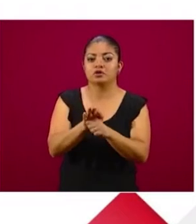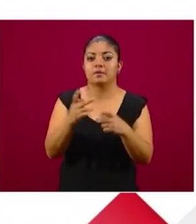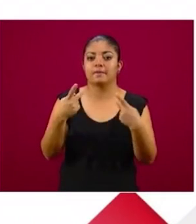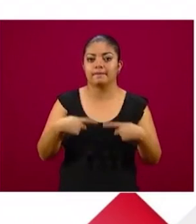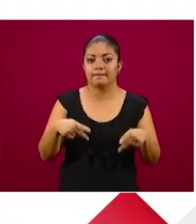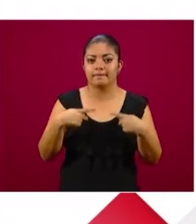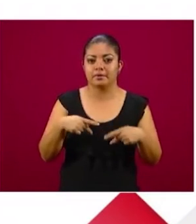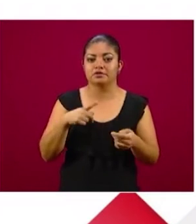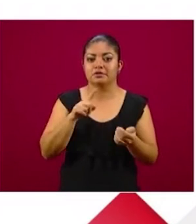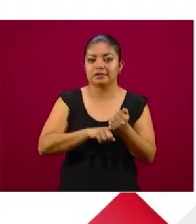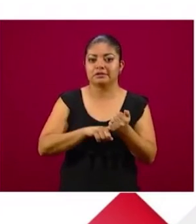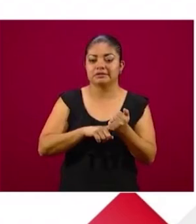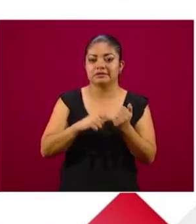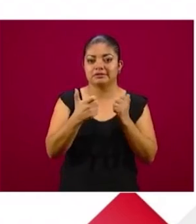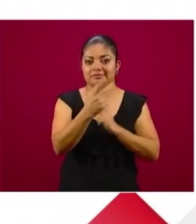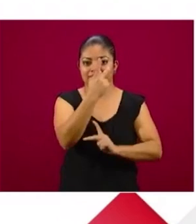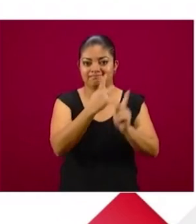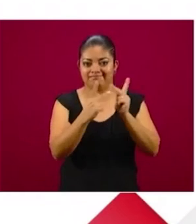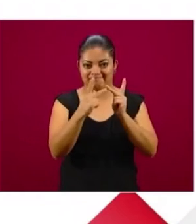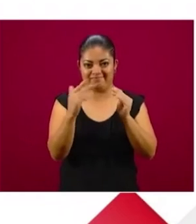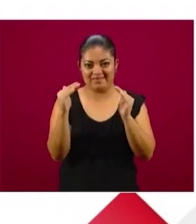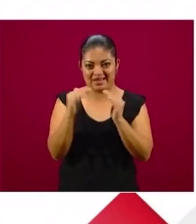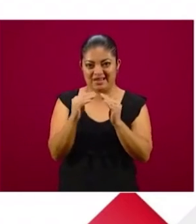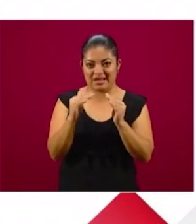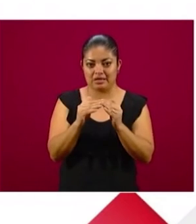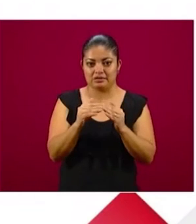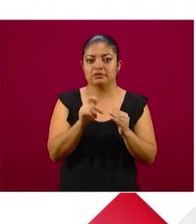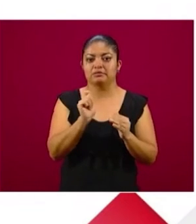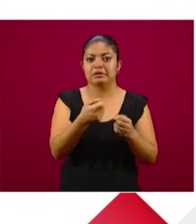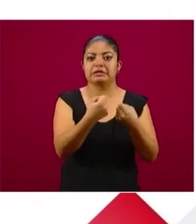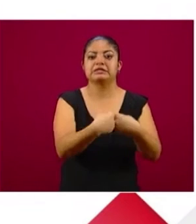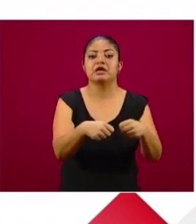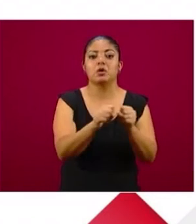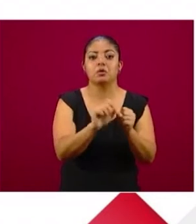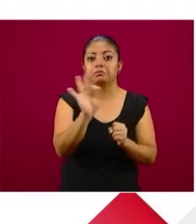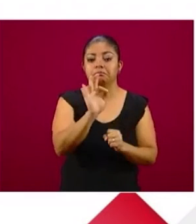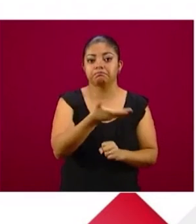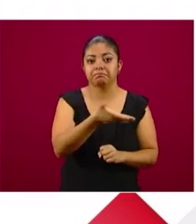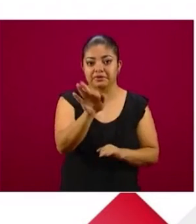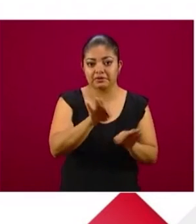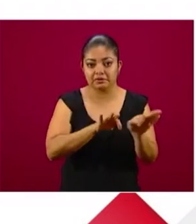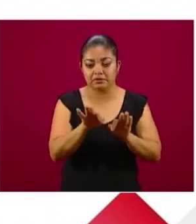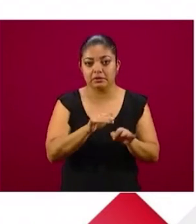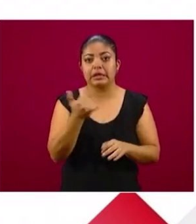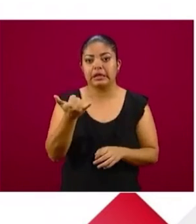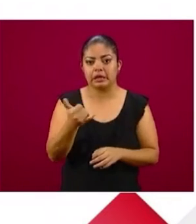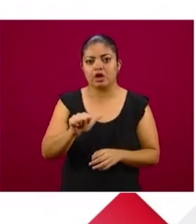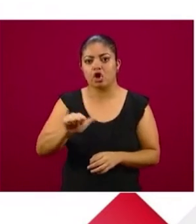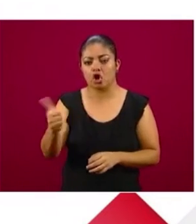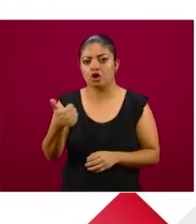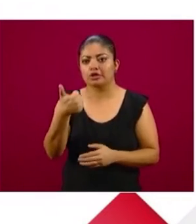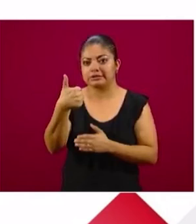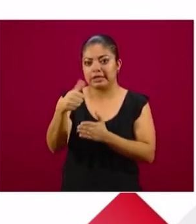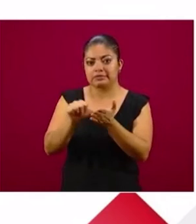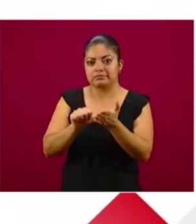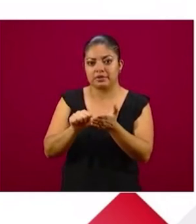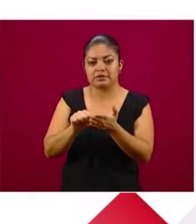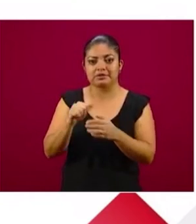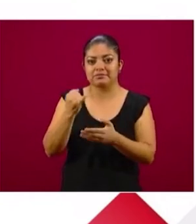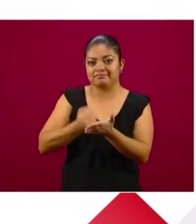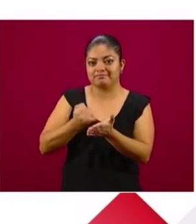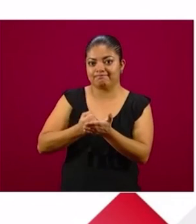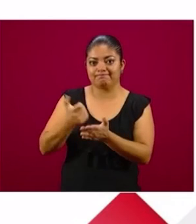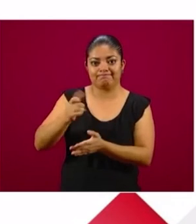una hipoteca con nosotros, con dos elementos: un seguro de desempleo y una prórroga sin intereses de hasta 6 meses para